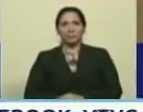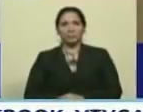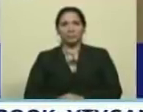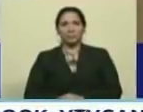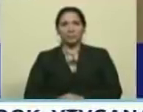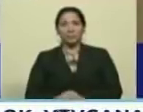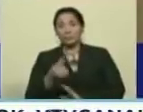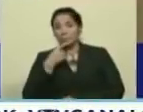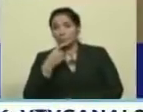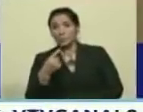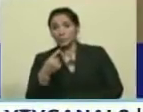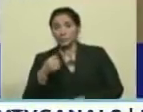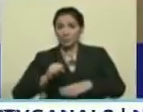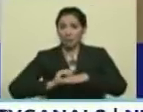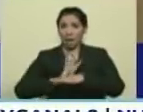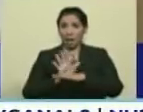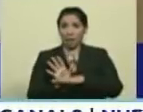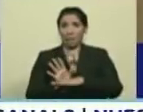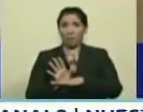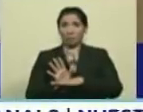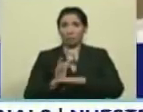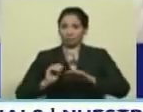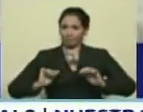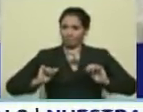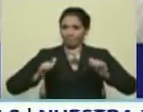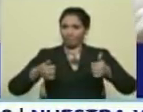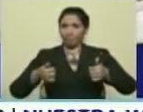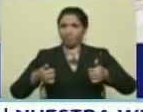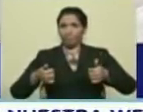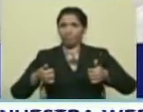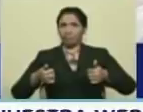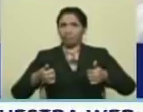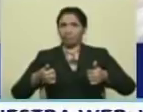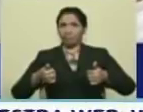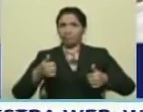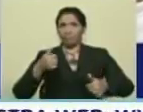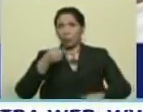Decía que el ALBA desde un principio, como bien